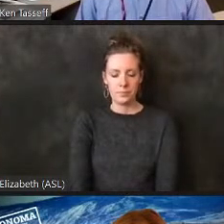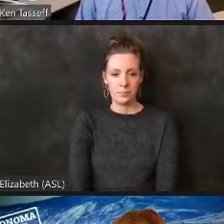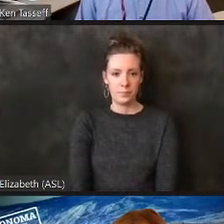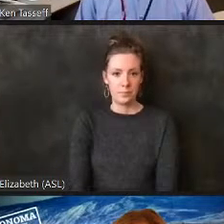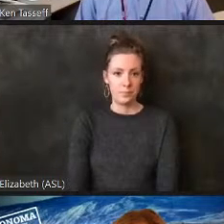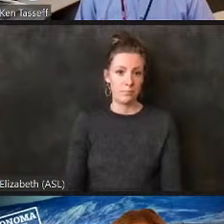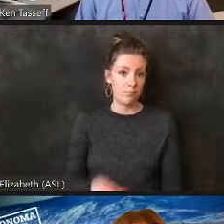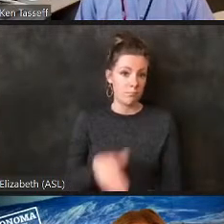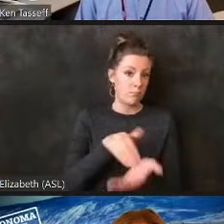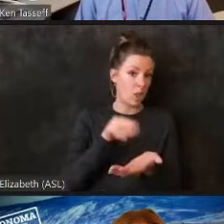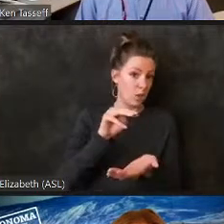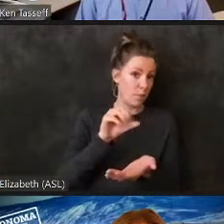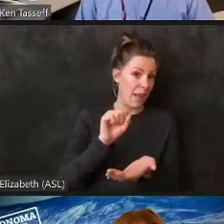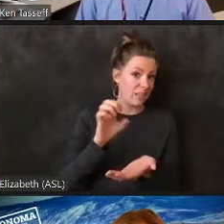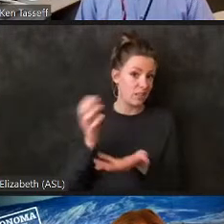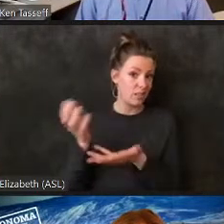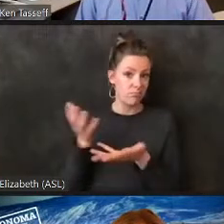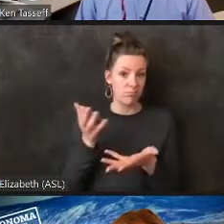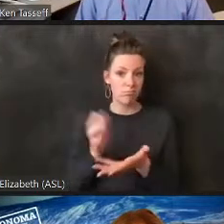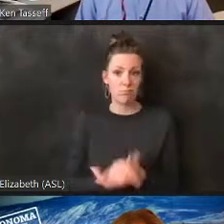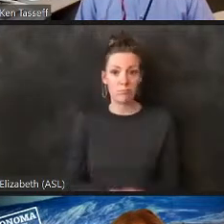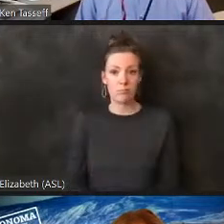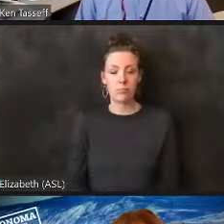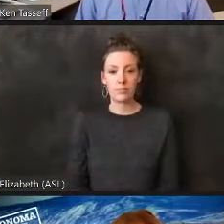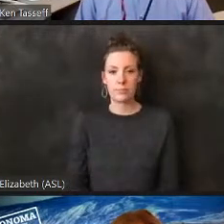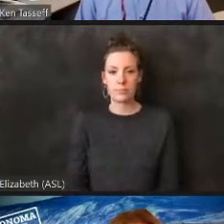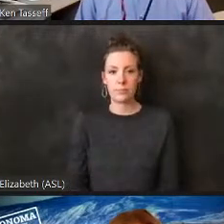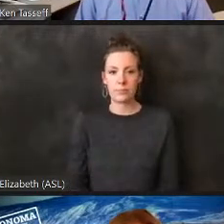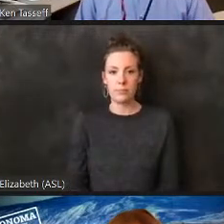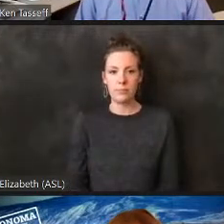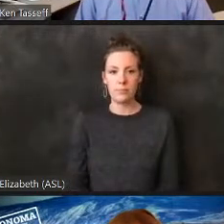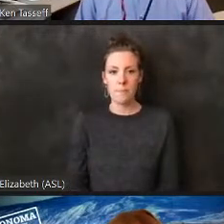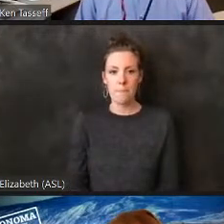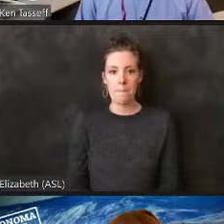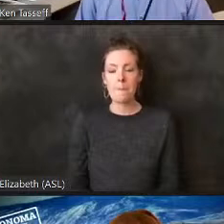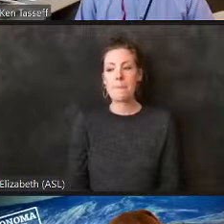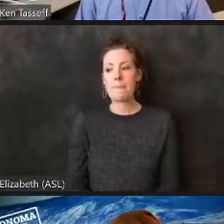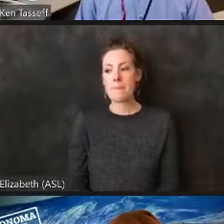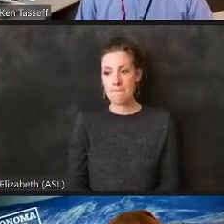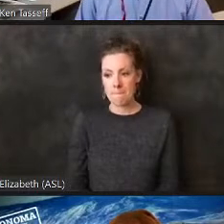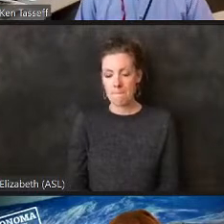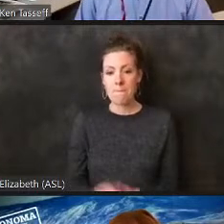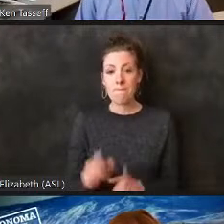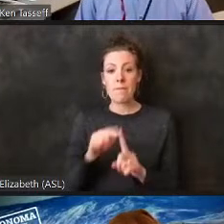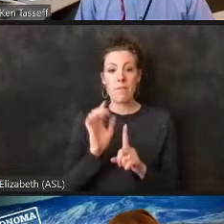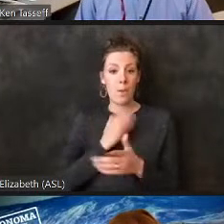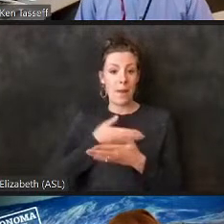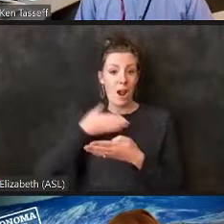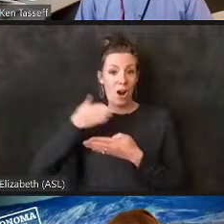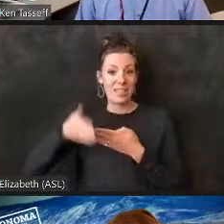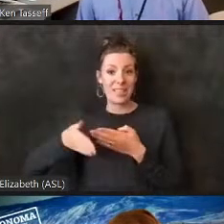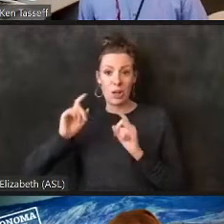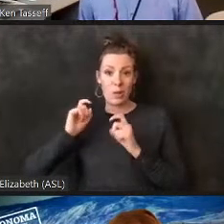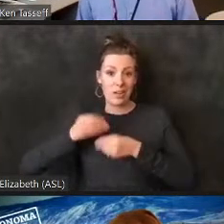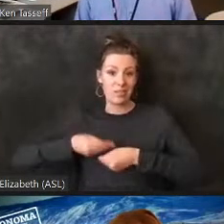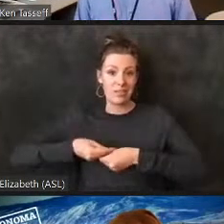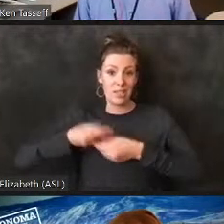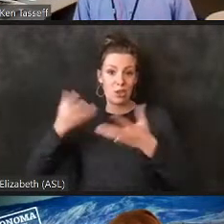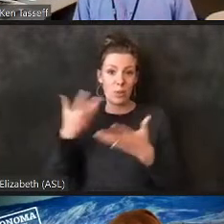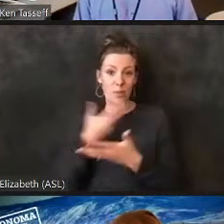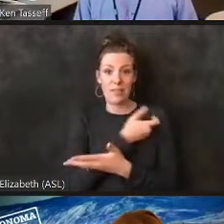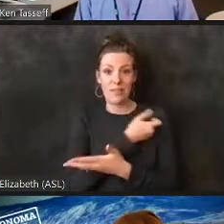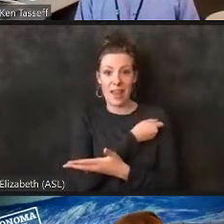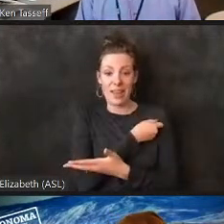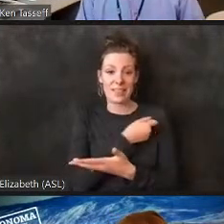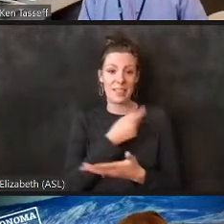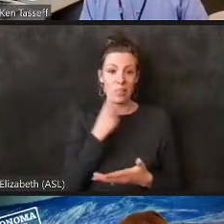de ciertas áreas donde se concentran en ayudar a la población latina de las vacunas que tienen, que aparentemente